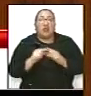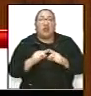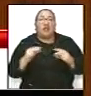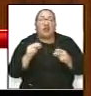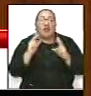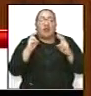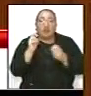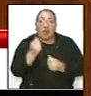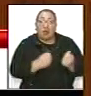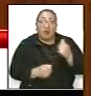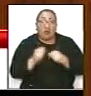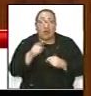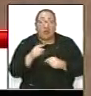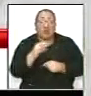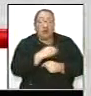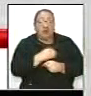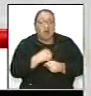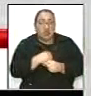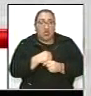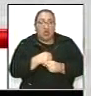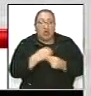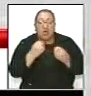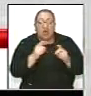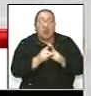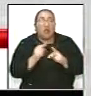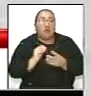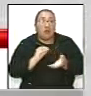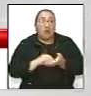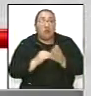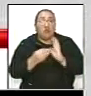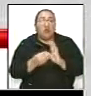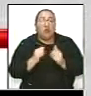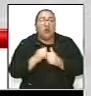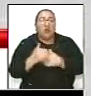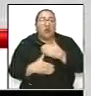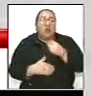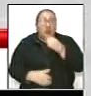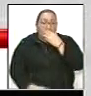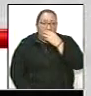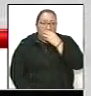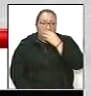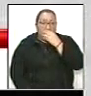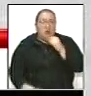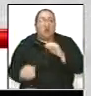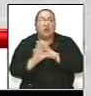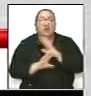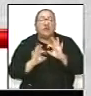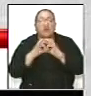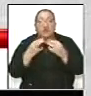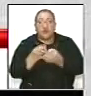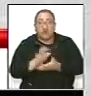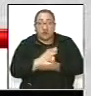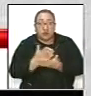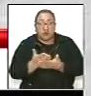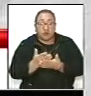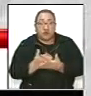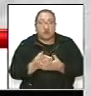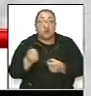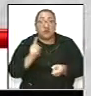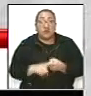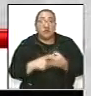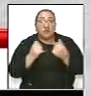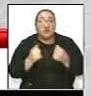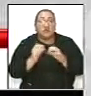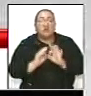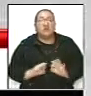instancias administrativas de este ministerio y que actúa en el procedimiento de desprotección familiar. A la fecha,